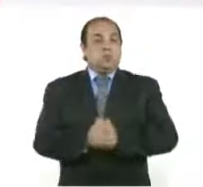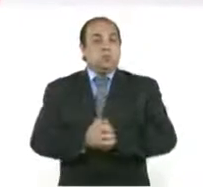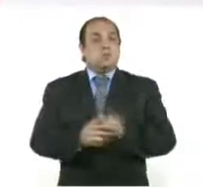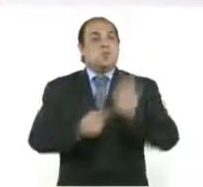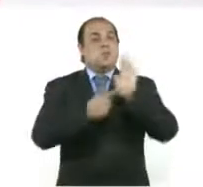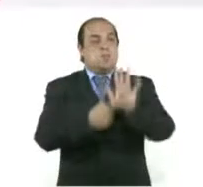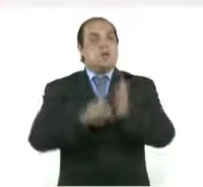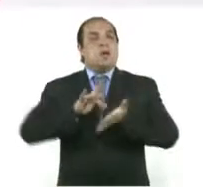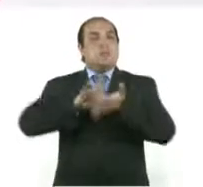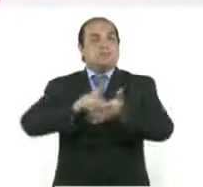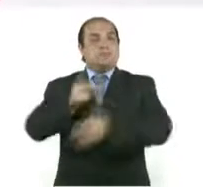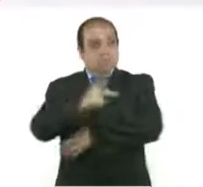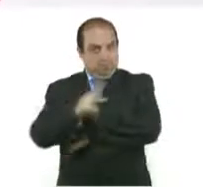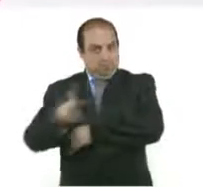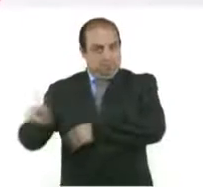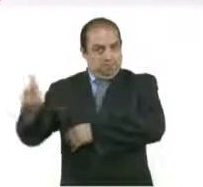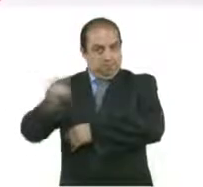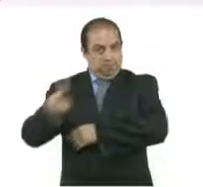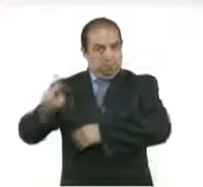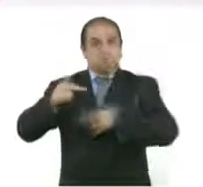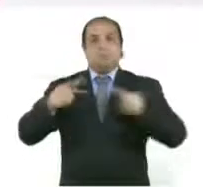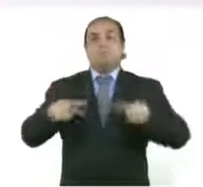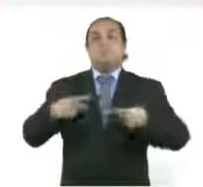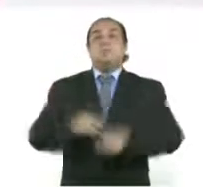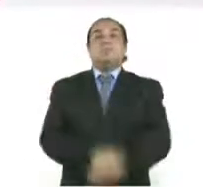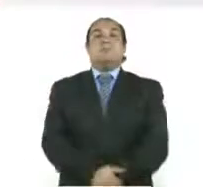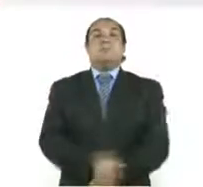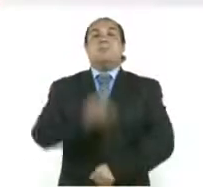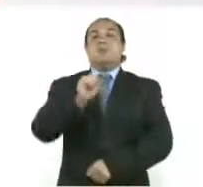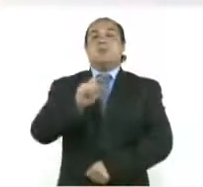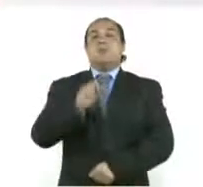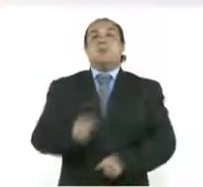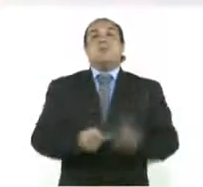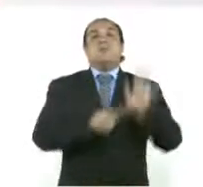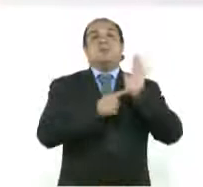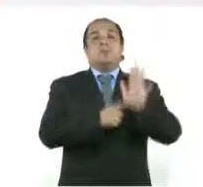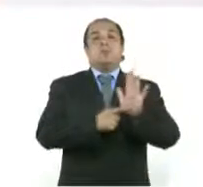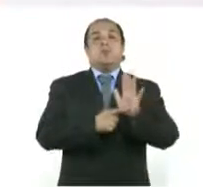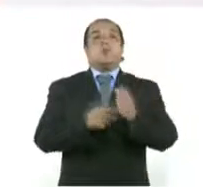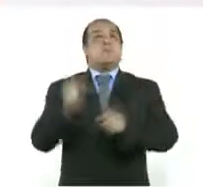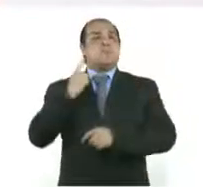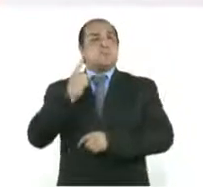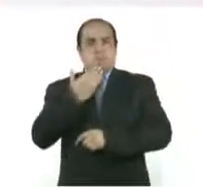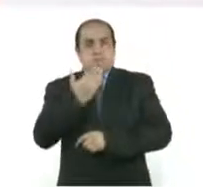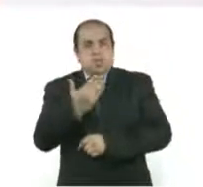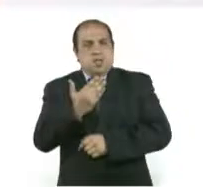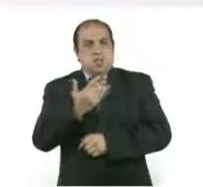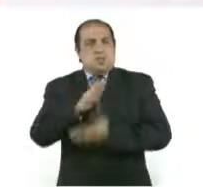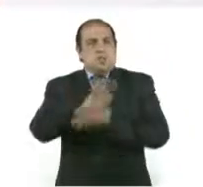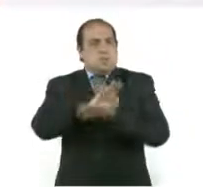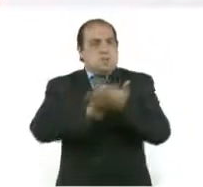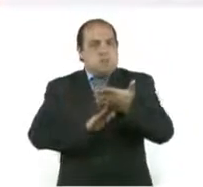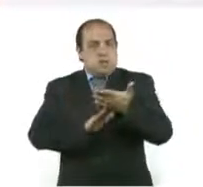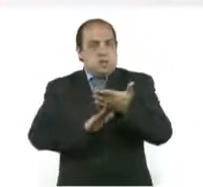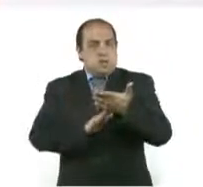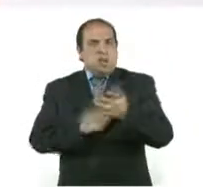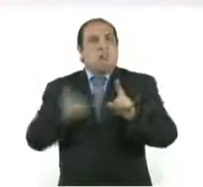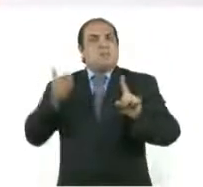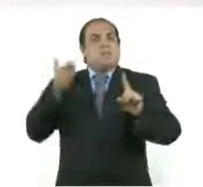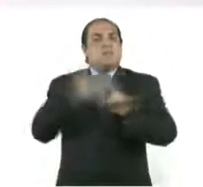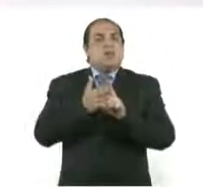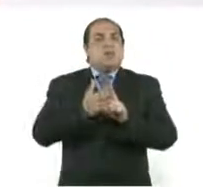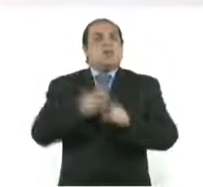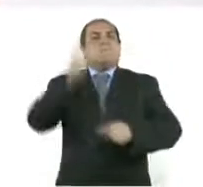del lado del pueblo. Y también ha demostrado que el tener una buena política de austeridad y de combate a la